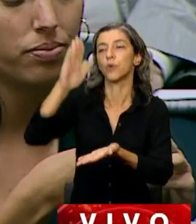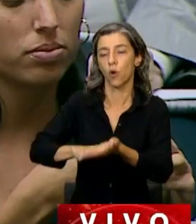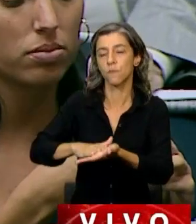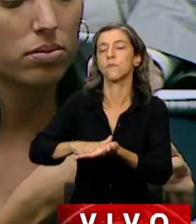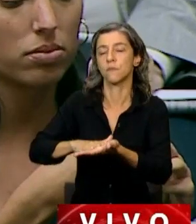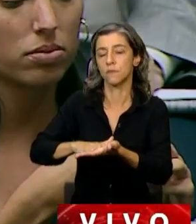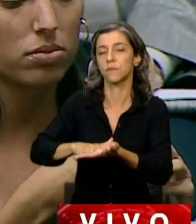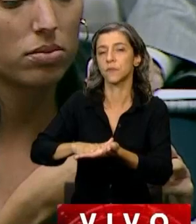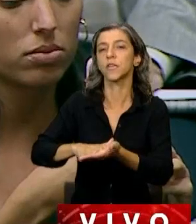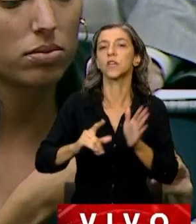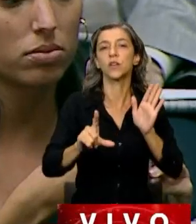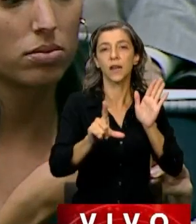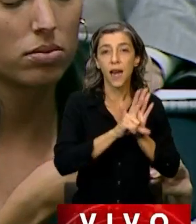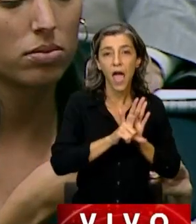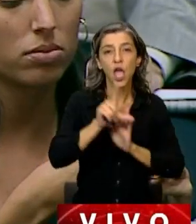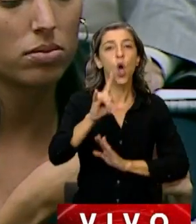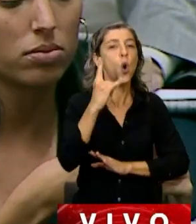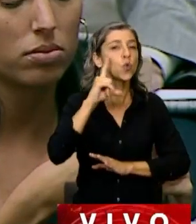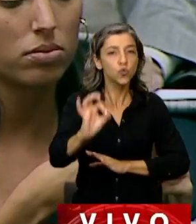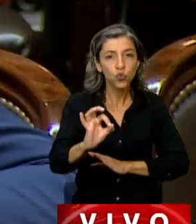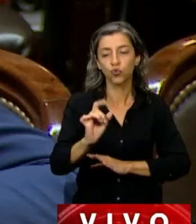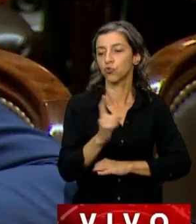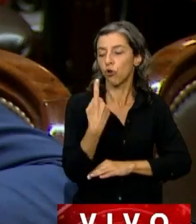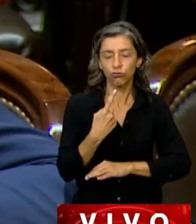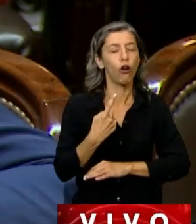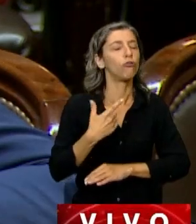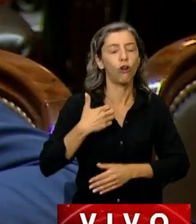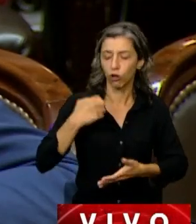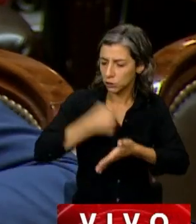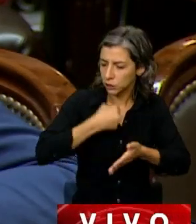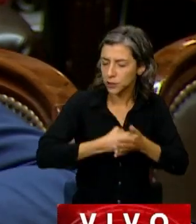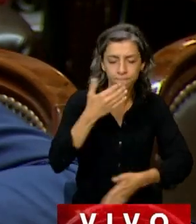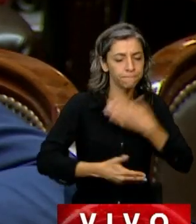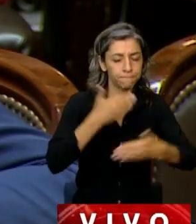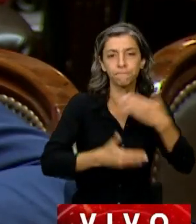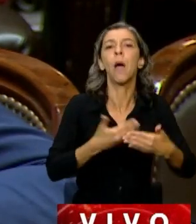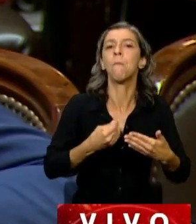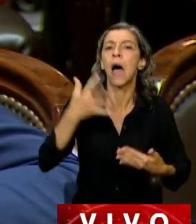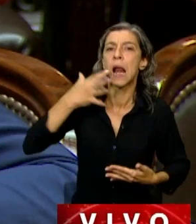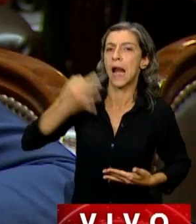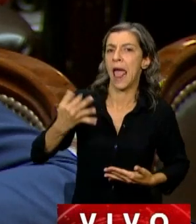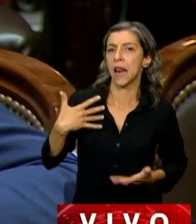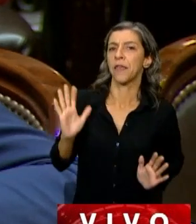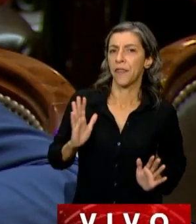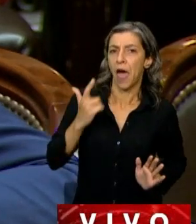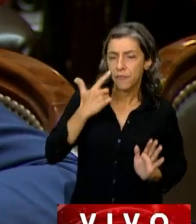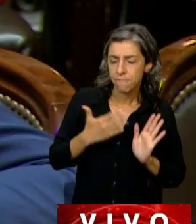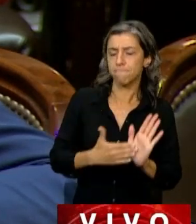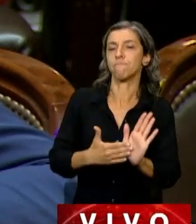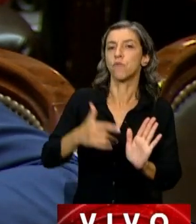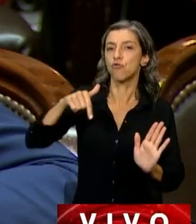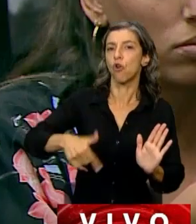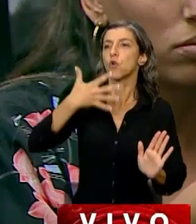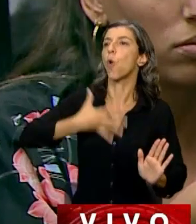a llevar adelante la ley Lucio y que te di mi palabra de que esto iba a ser una realidad. Hoy estamos cumpliendo con